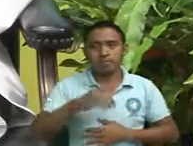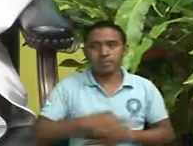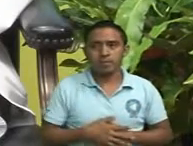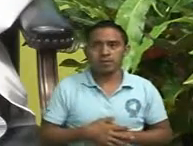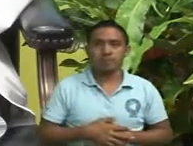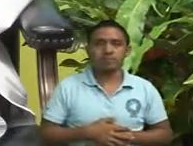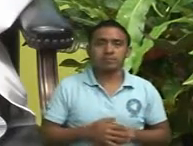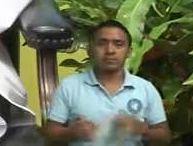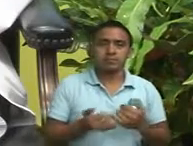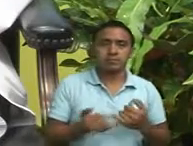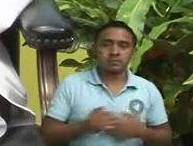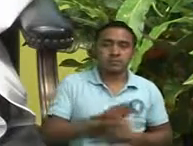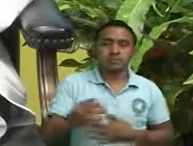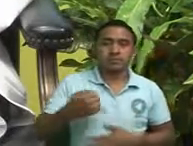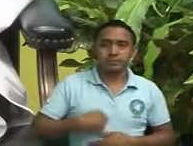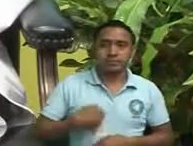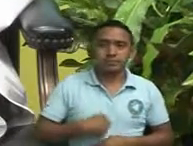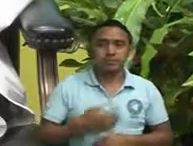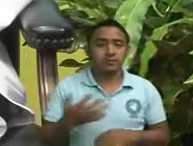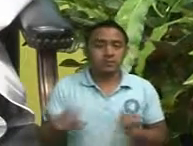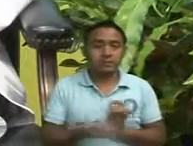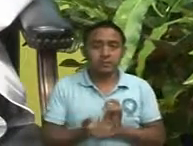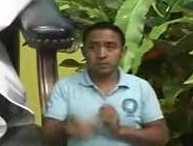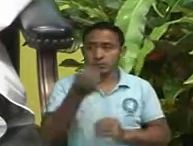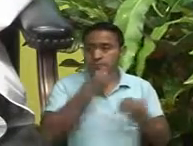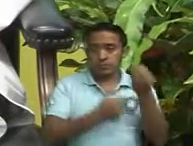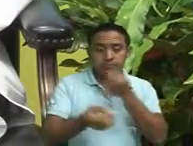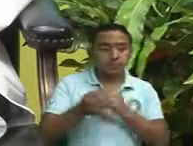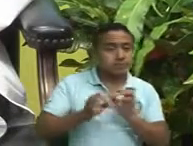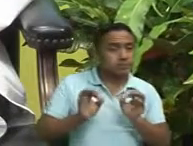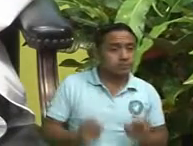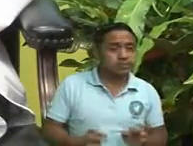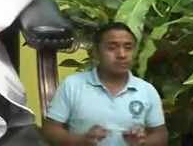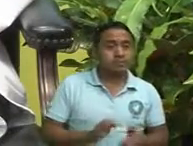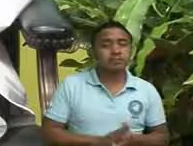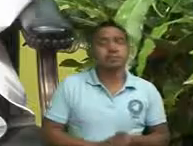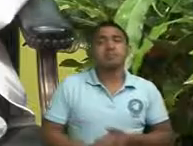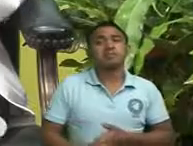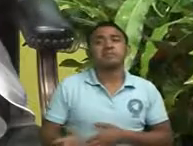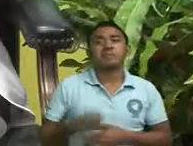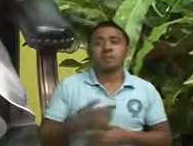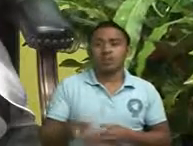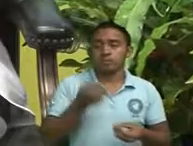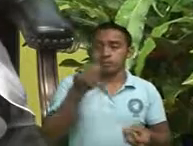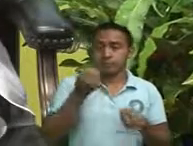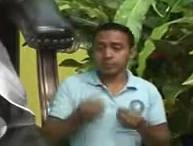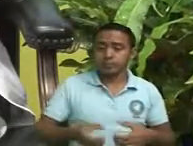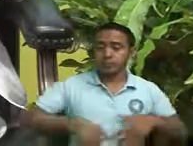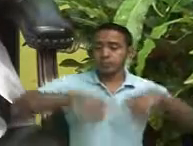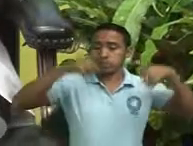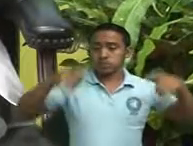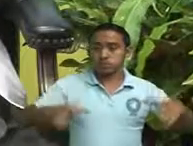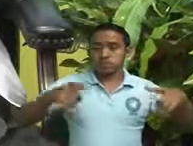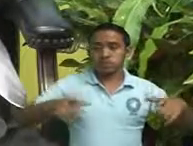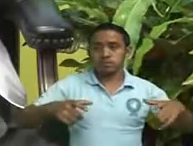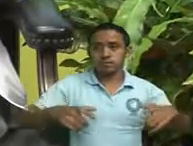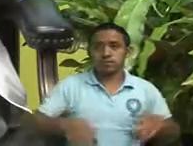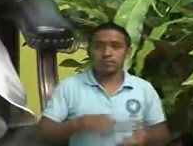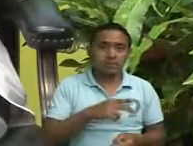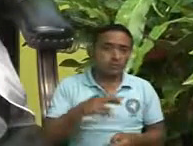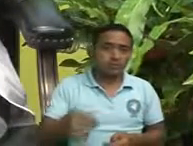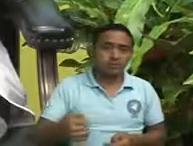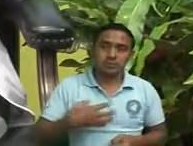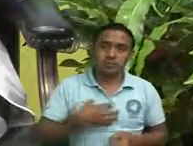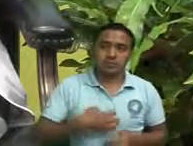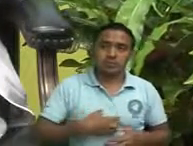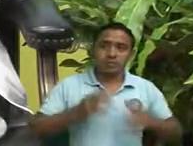vas al baño, así también comes bastante. Entonces, si comes bastante volumen, el mismo volumen,